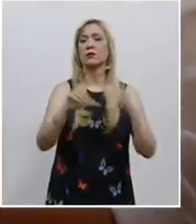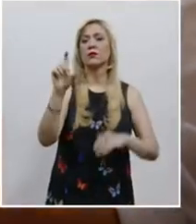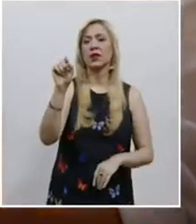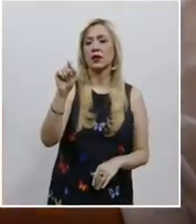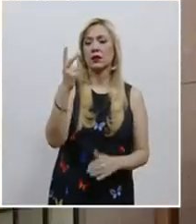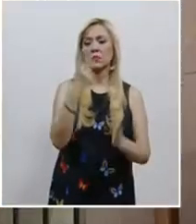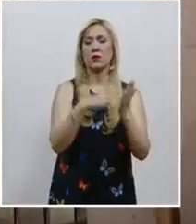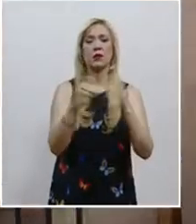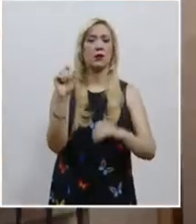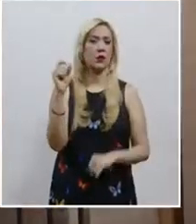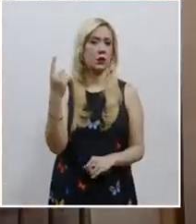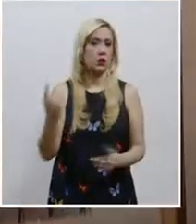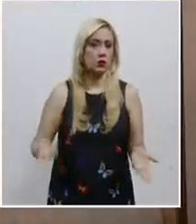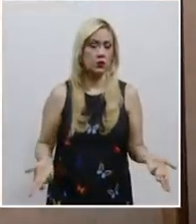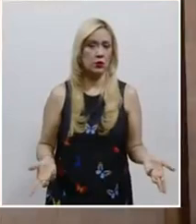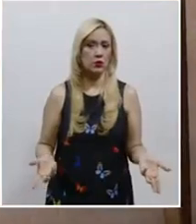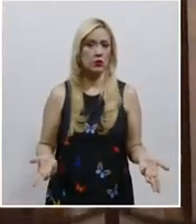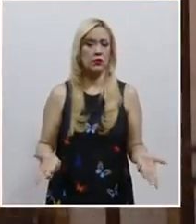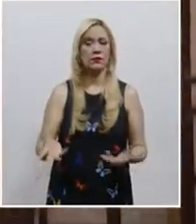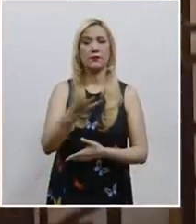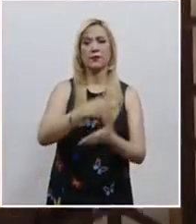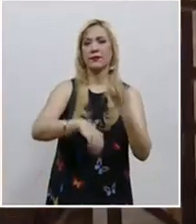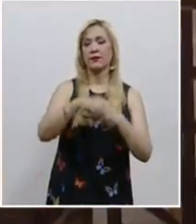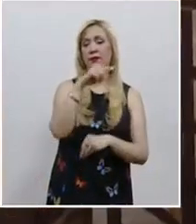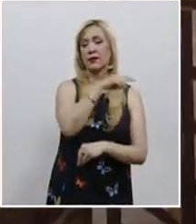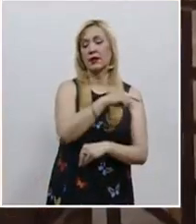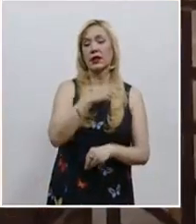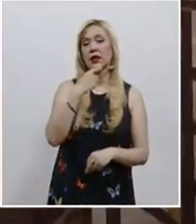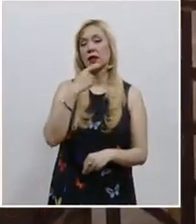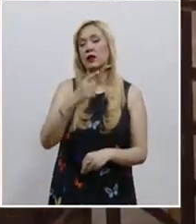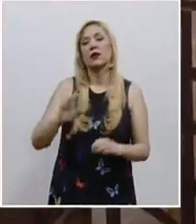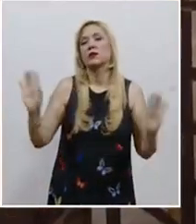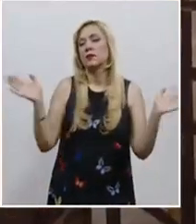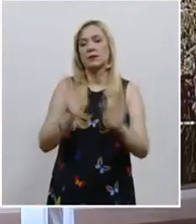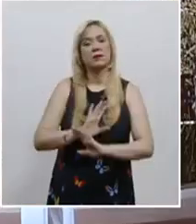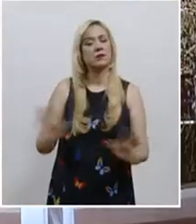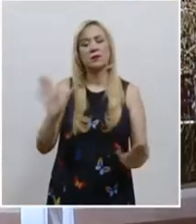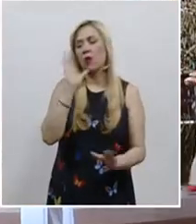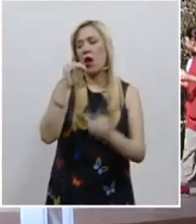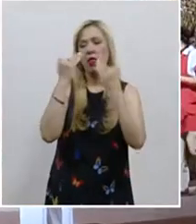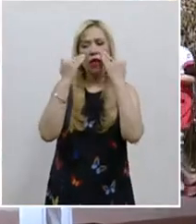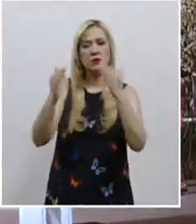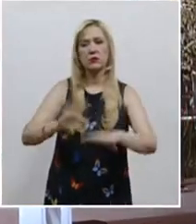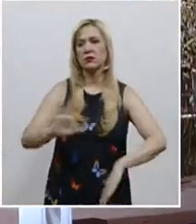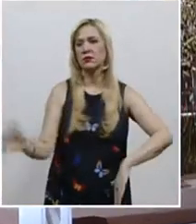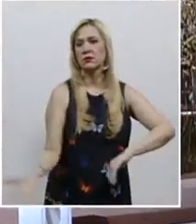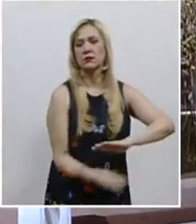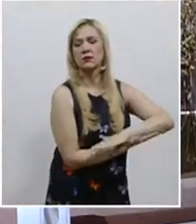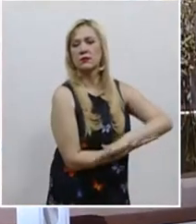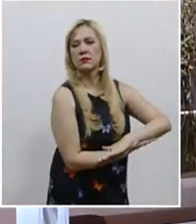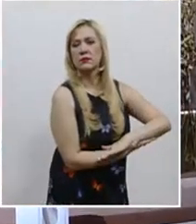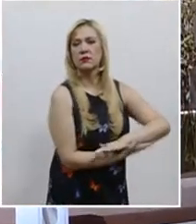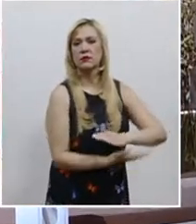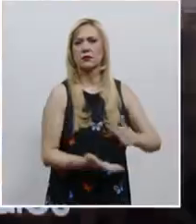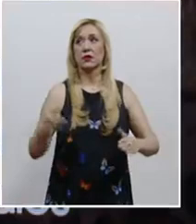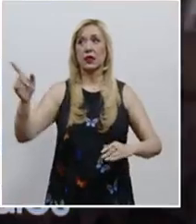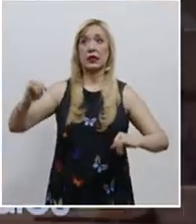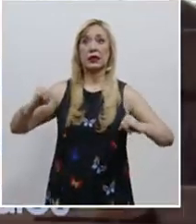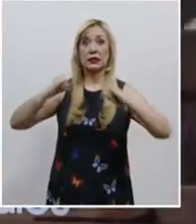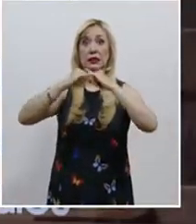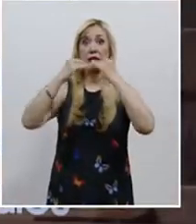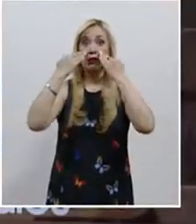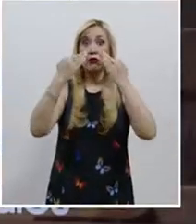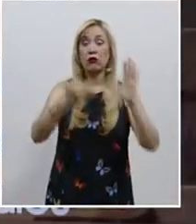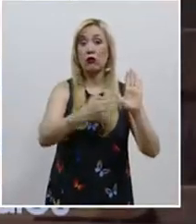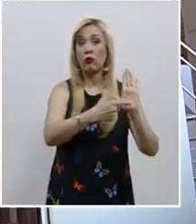y 2021. En respuesta, la Secretaría declaró la reserva de los contratos. Ante esta respuesta, el INAI le ordenó entregar